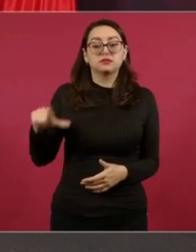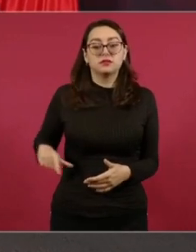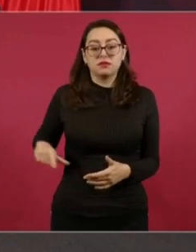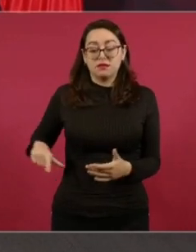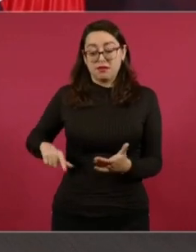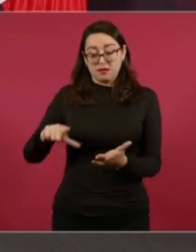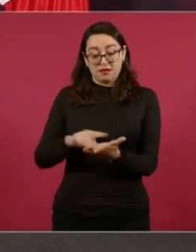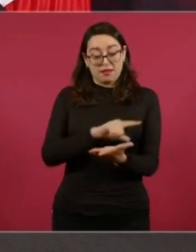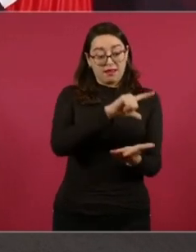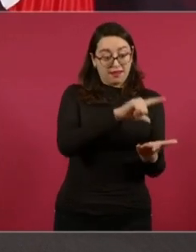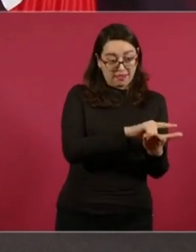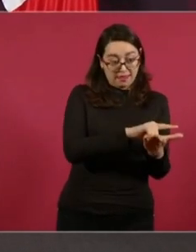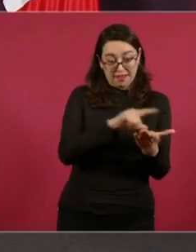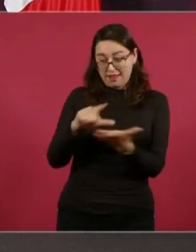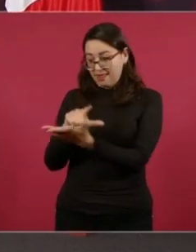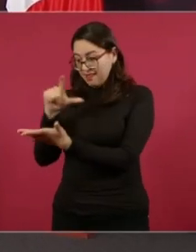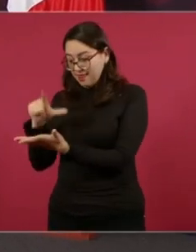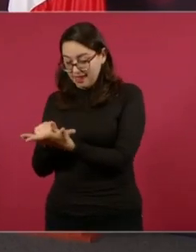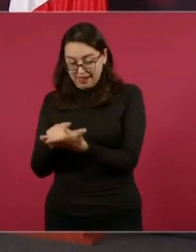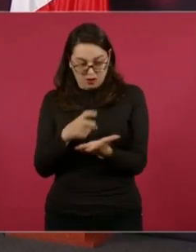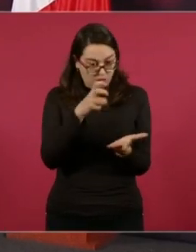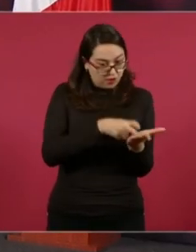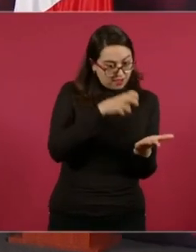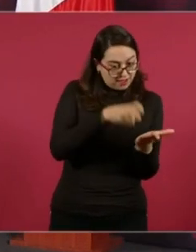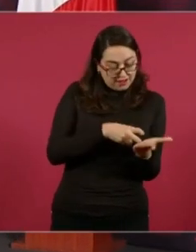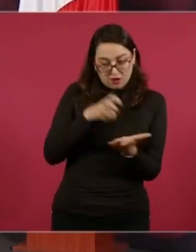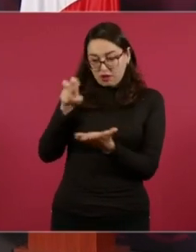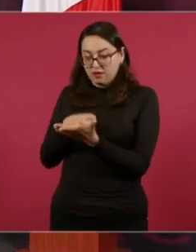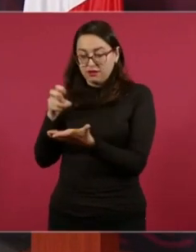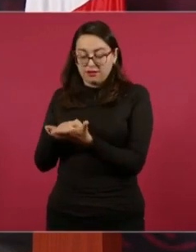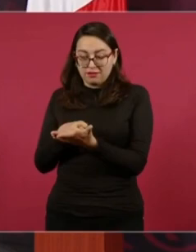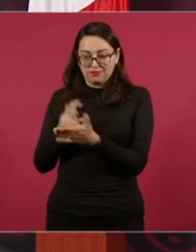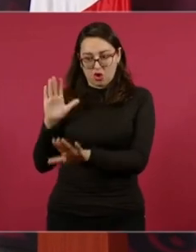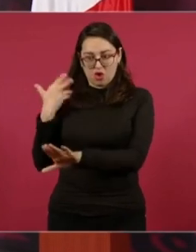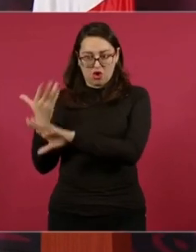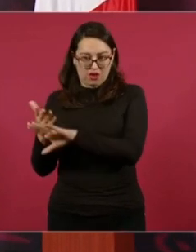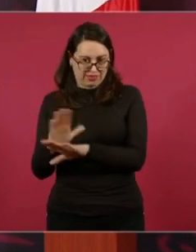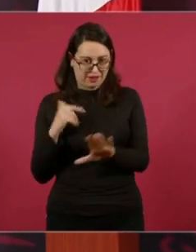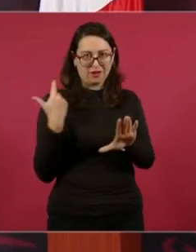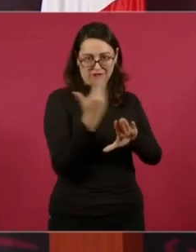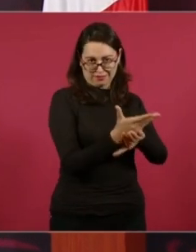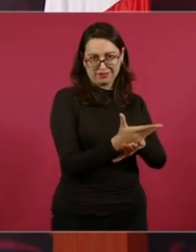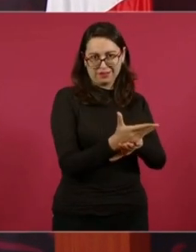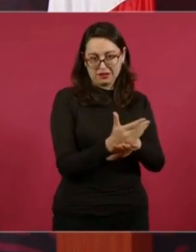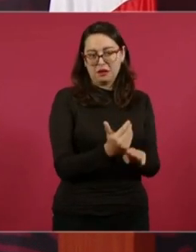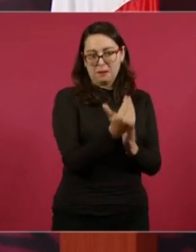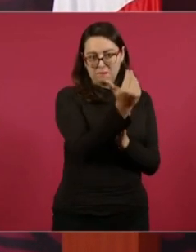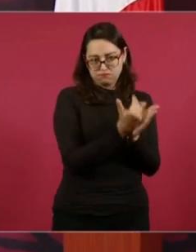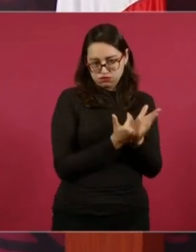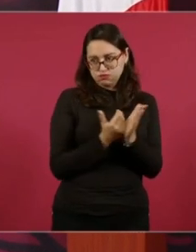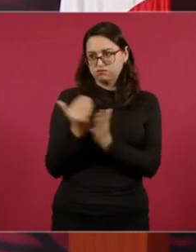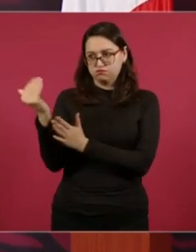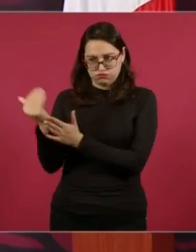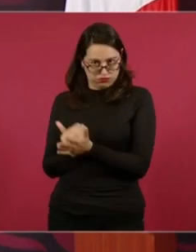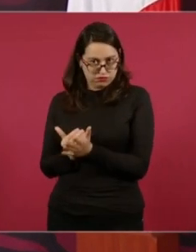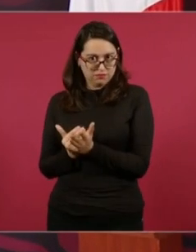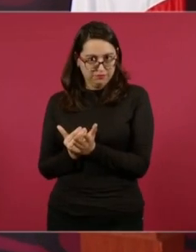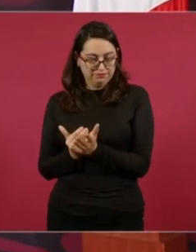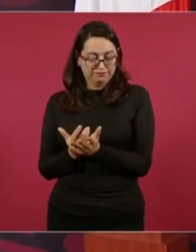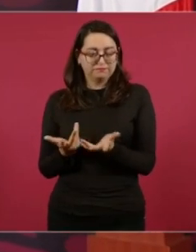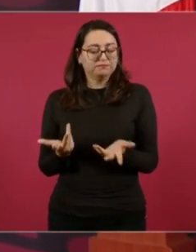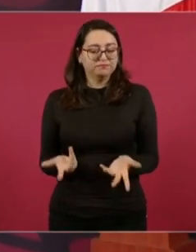en lo relacionado con las pensiones. La de los trabajadores